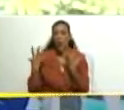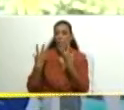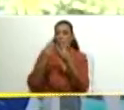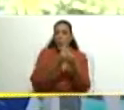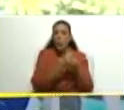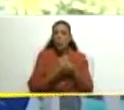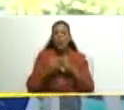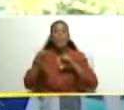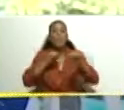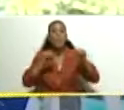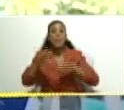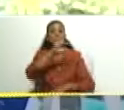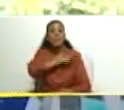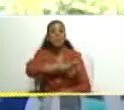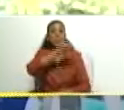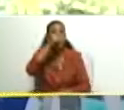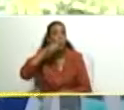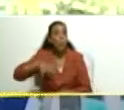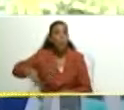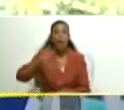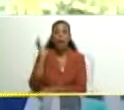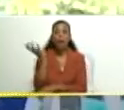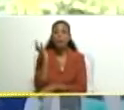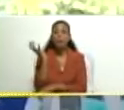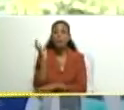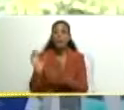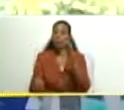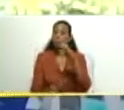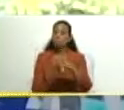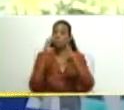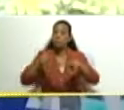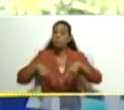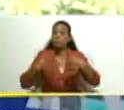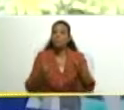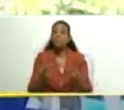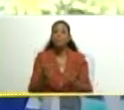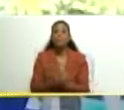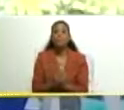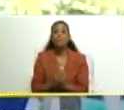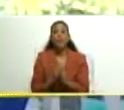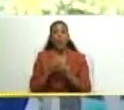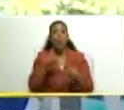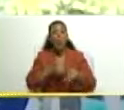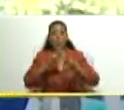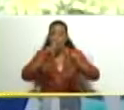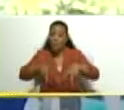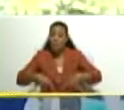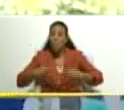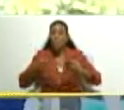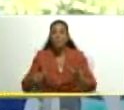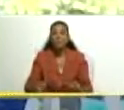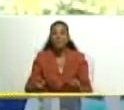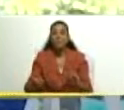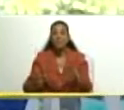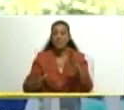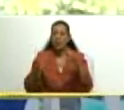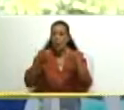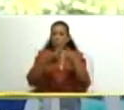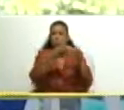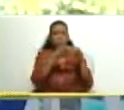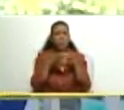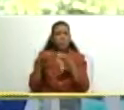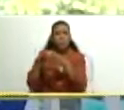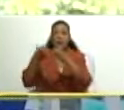los movimientos sociales y el Congreso de la Nueva Época, con todos los movimientos, las columnas,